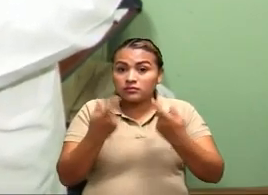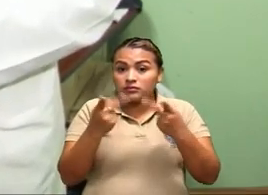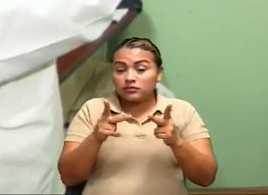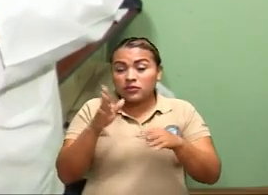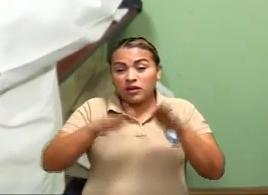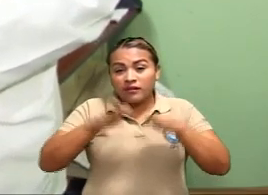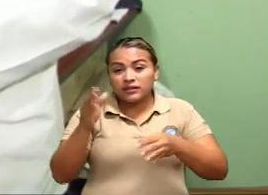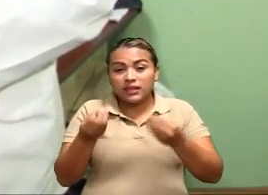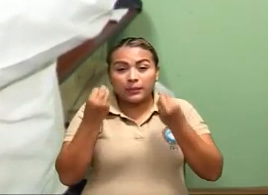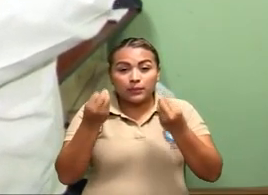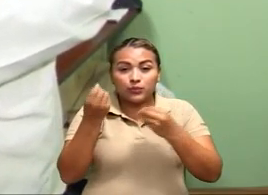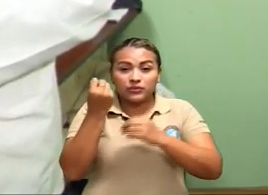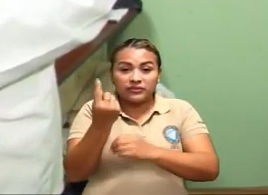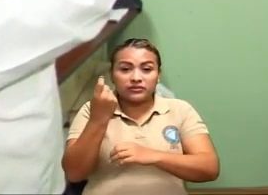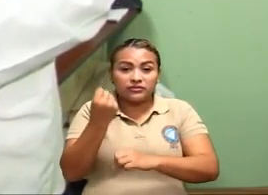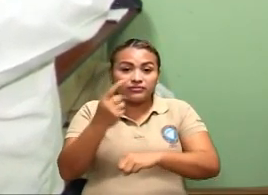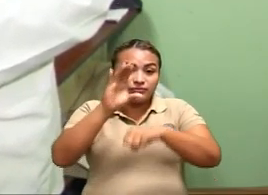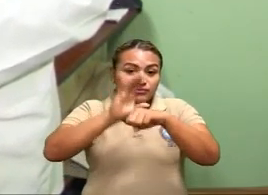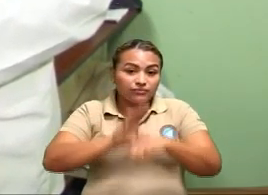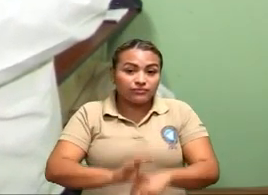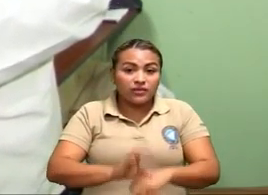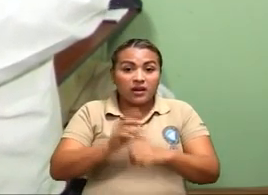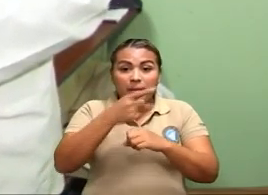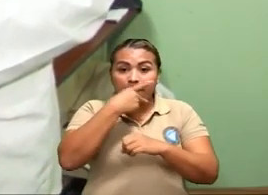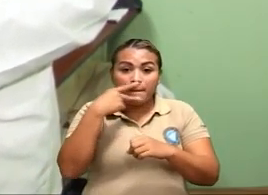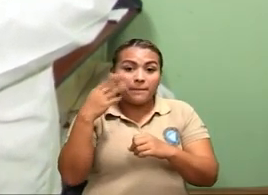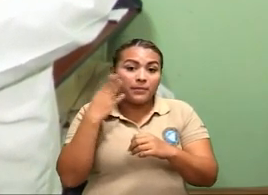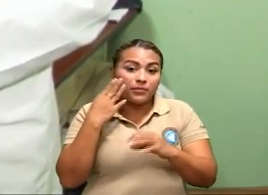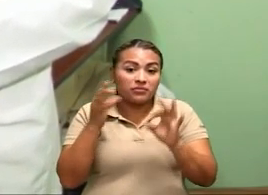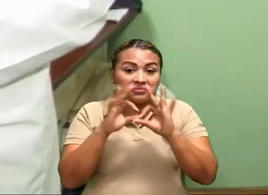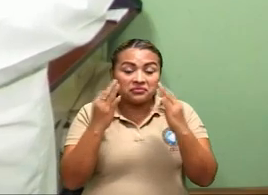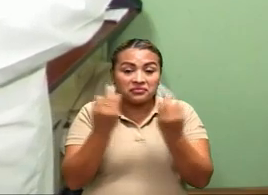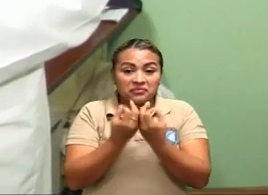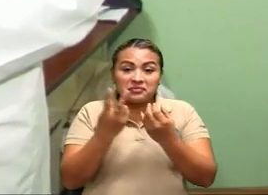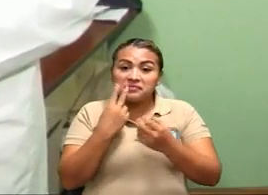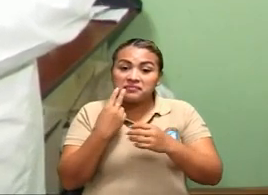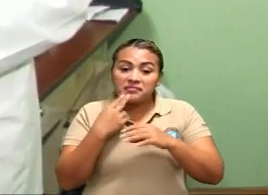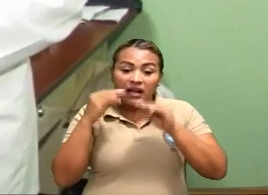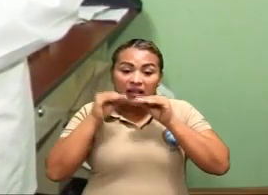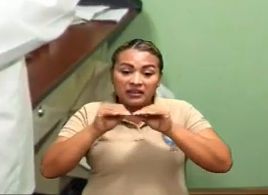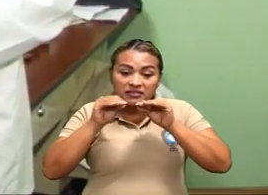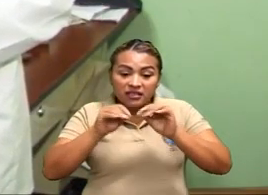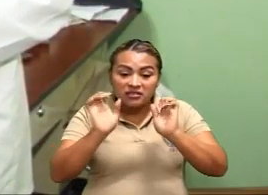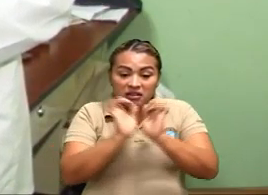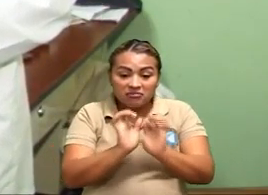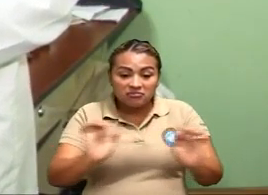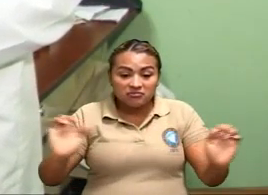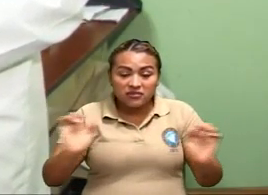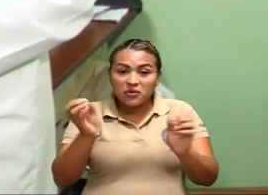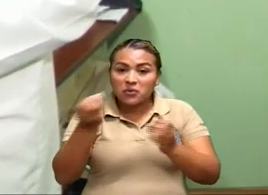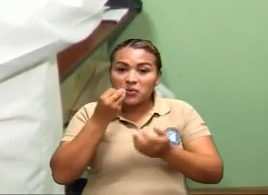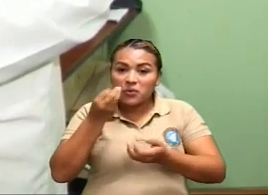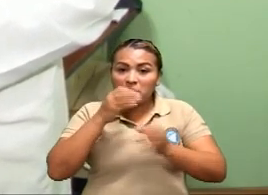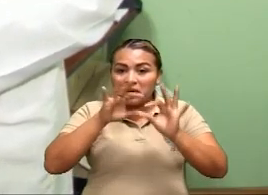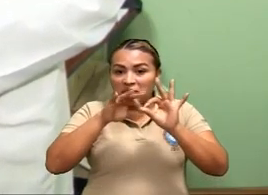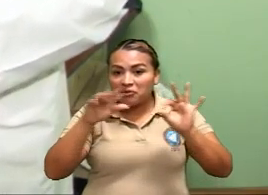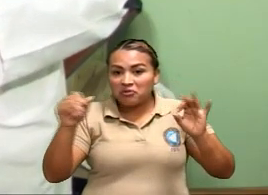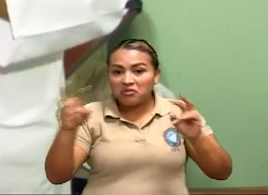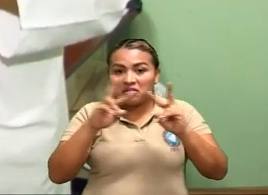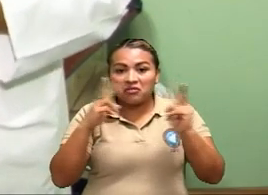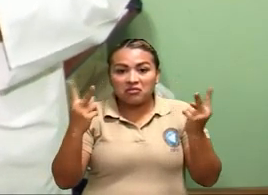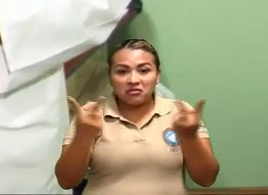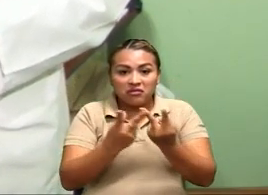costumbre, los padres no nos enseñan a comer frutas y verduras, entonces no tenemos la costumbre de comer nada de lo que tenemos en nuestro país